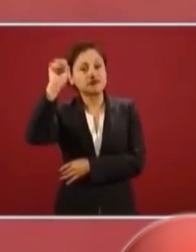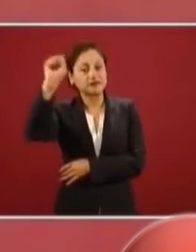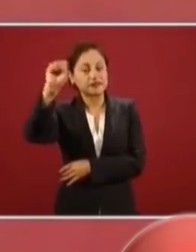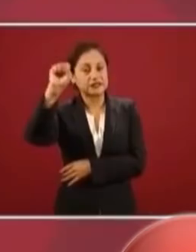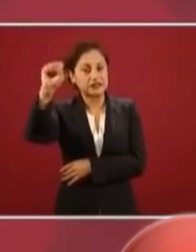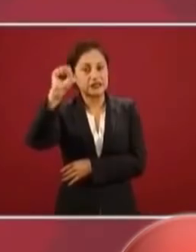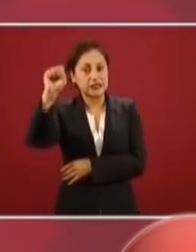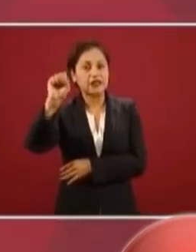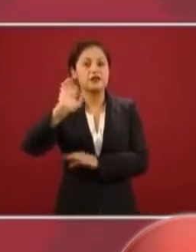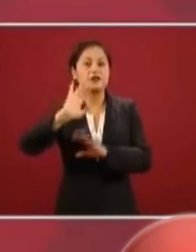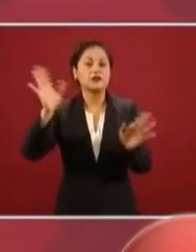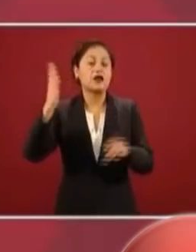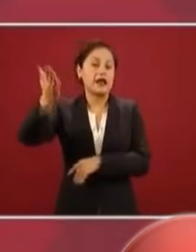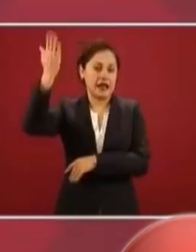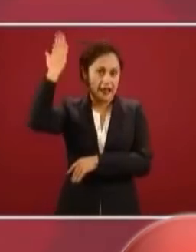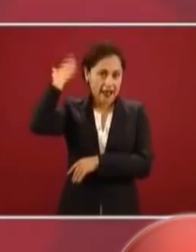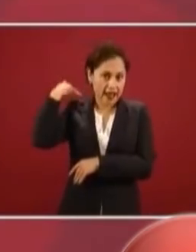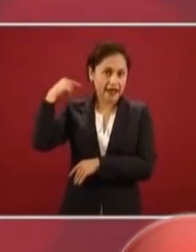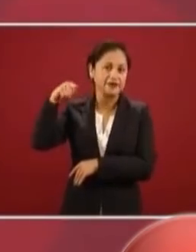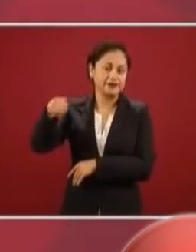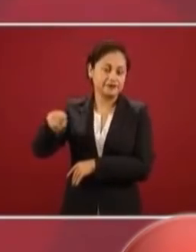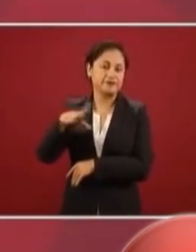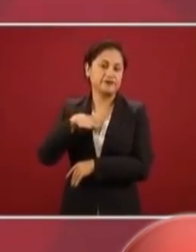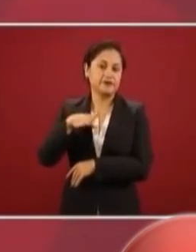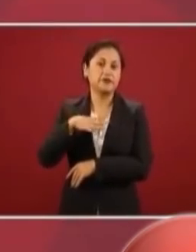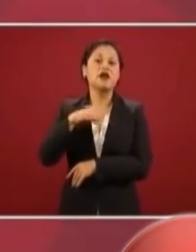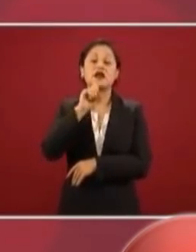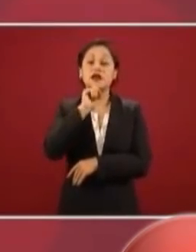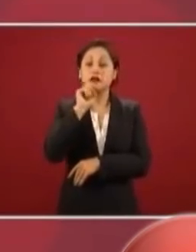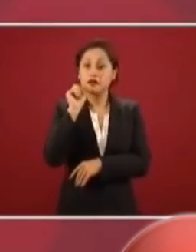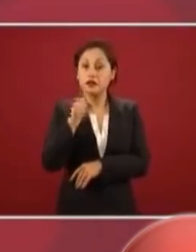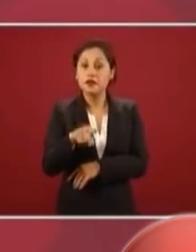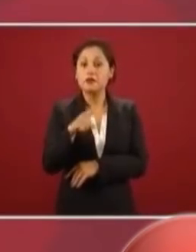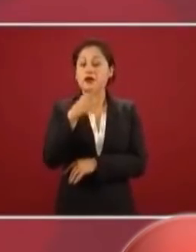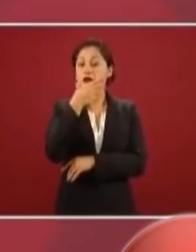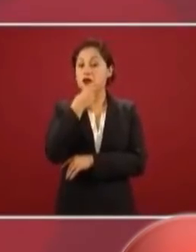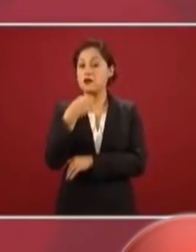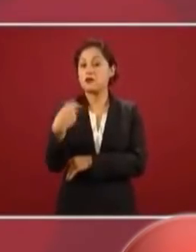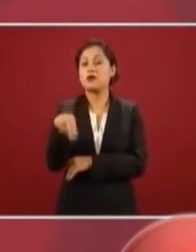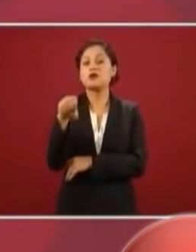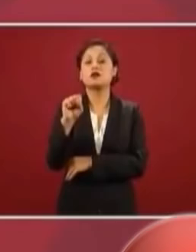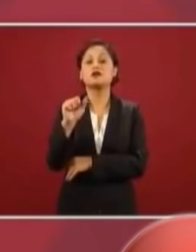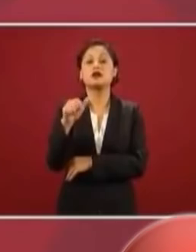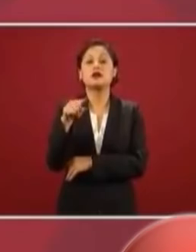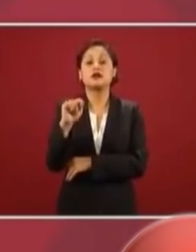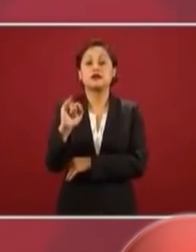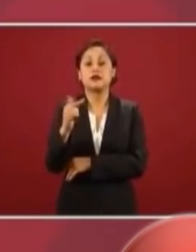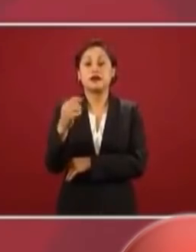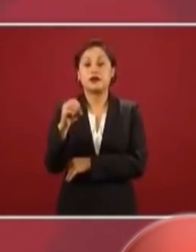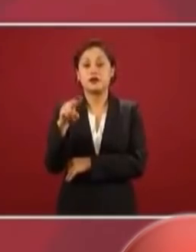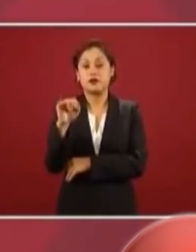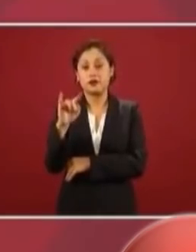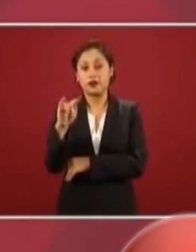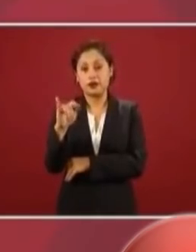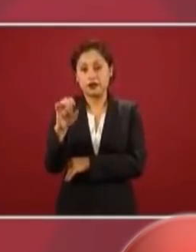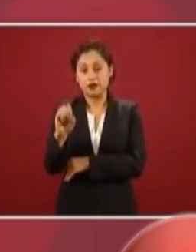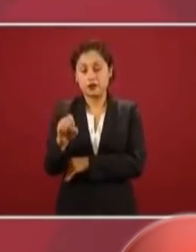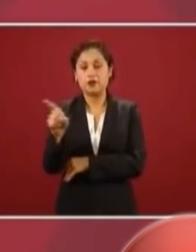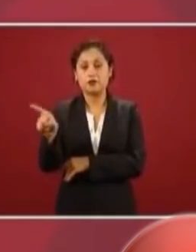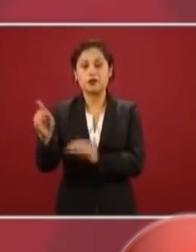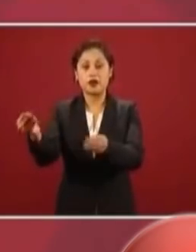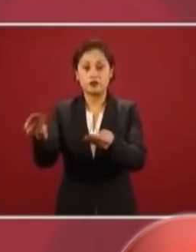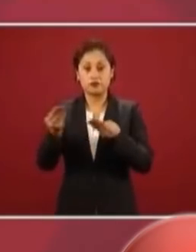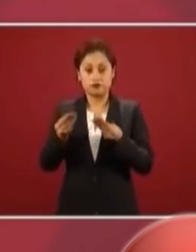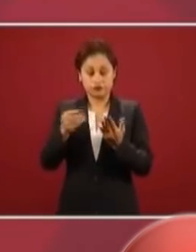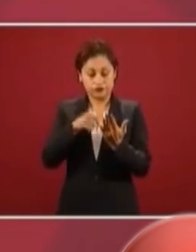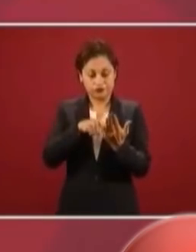Nieto, sí, porque me han presentado estos escritos, ya